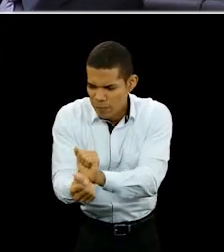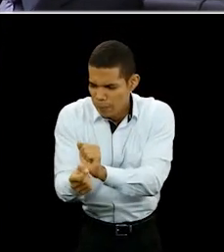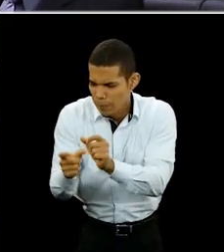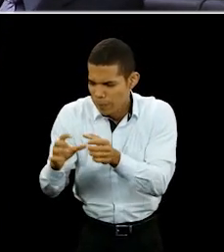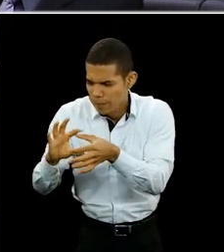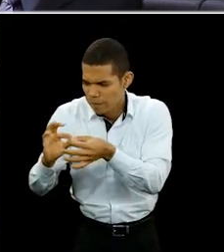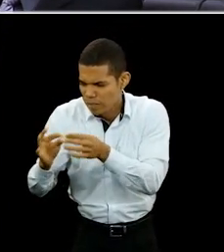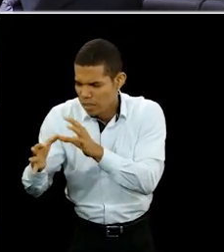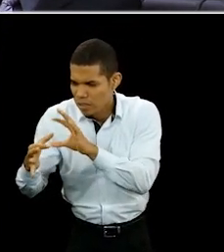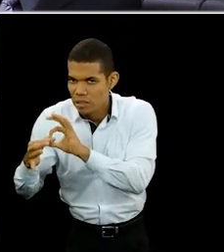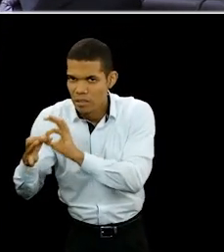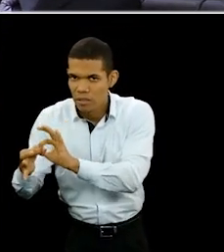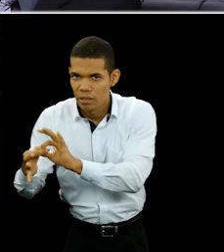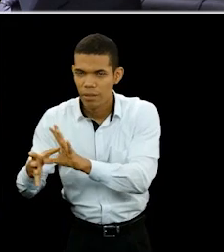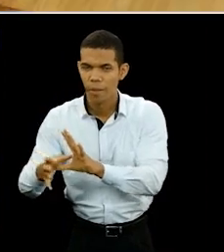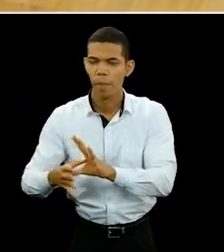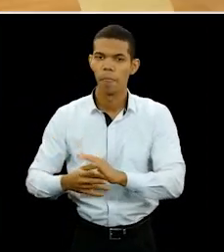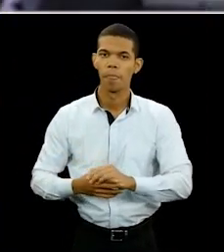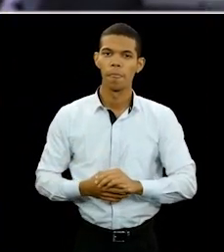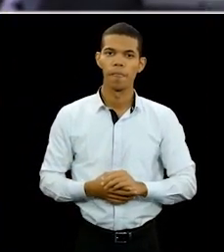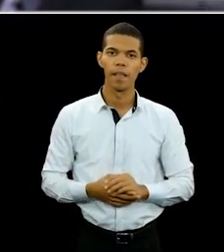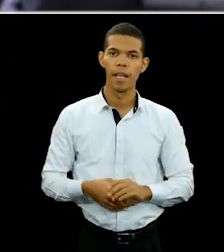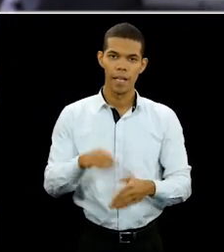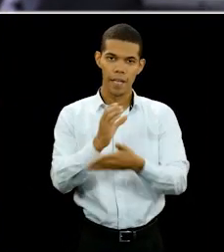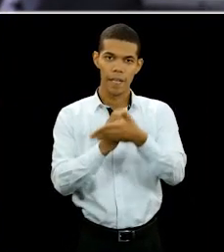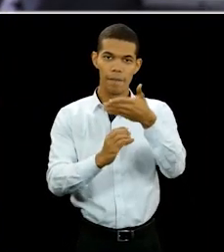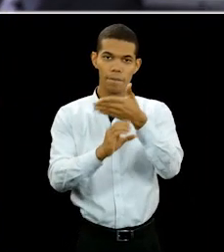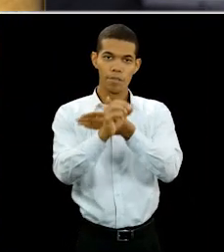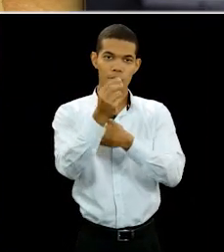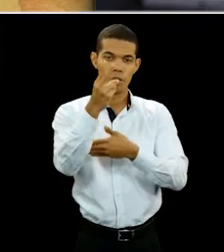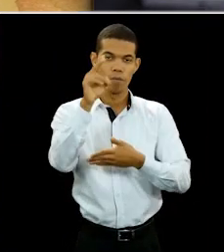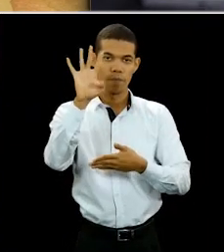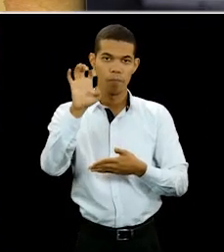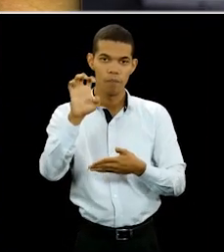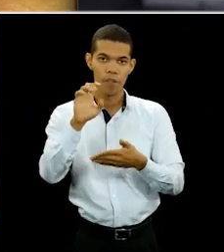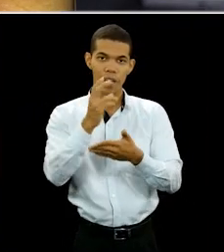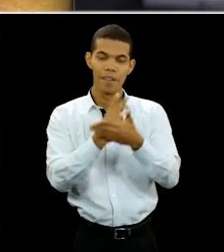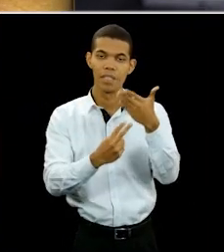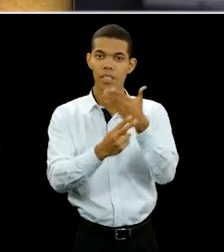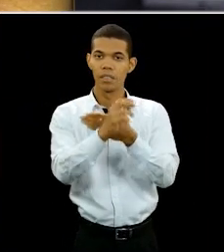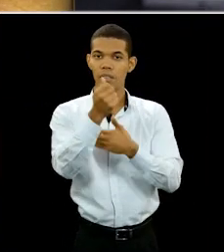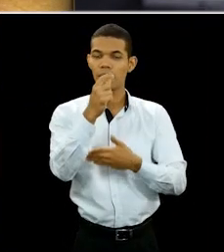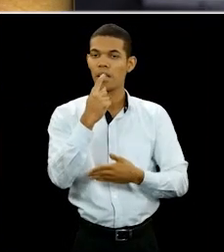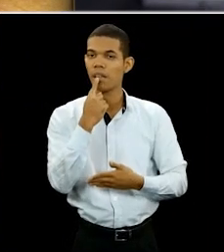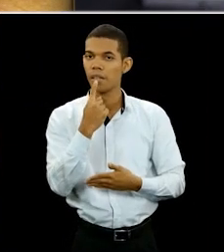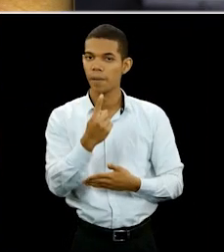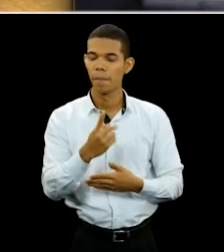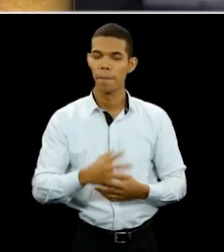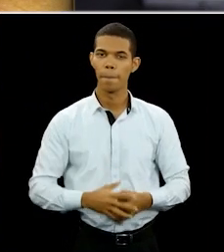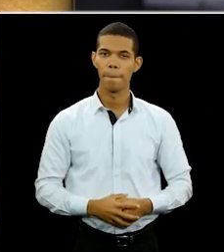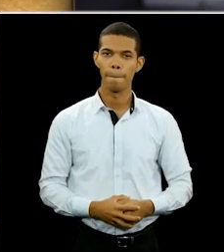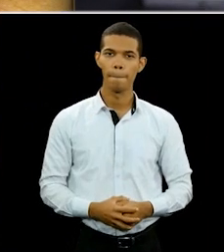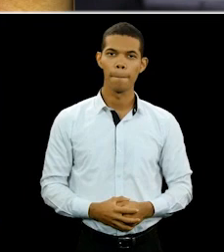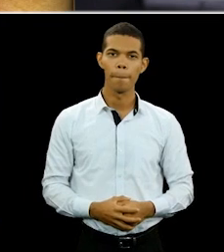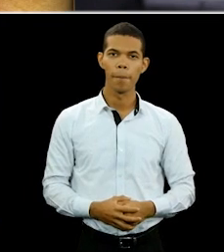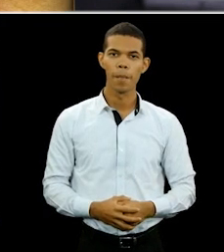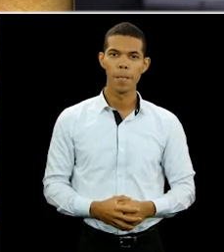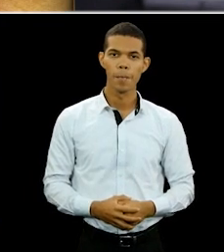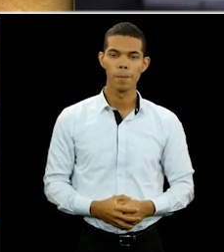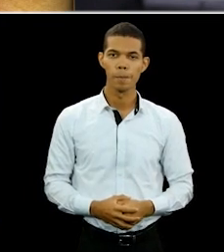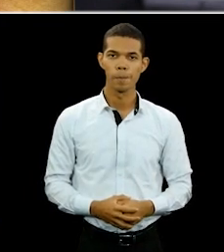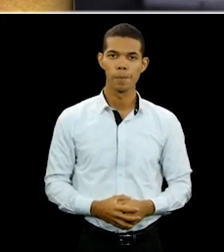momento capítulo 29 el verso 10 dice de la siguiente forma Porque